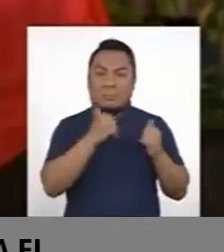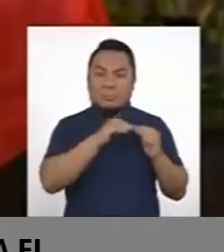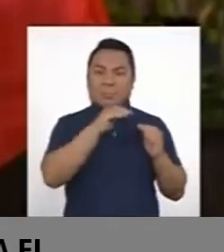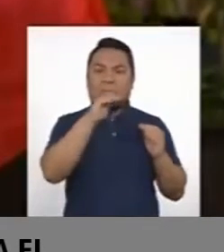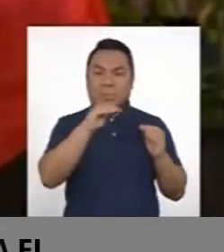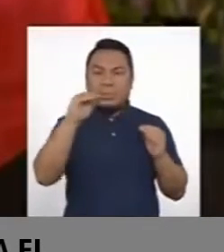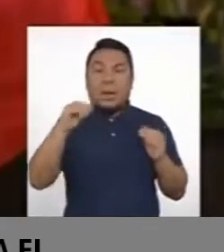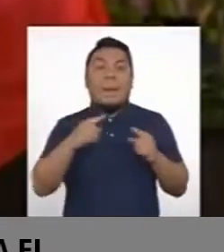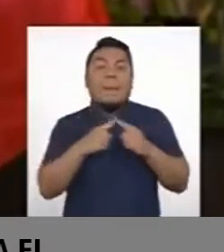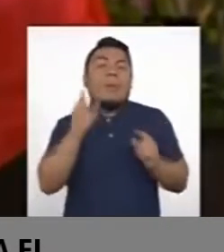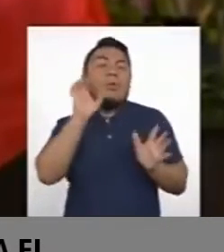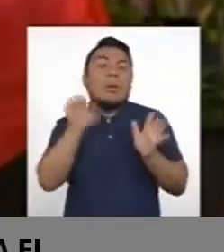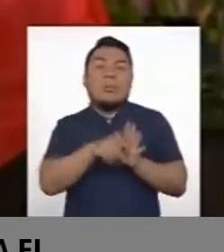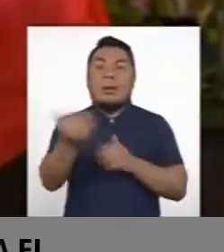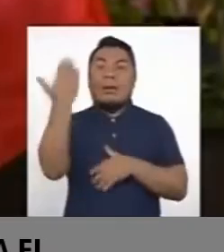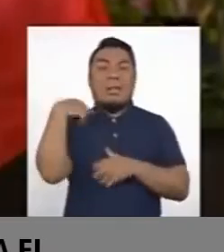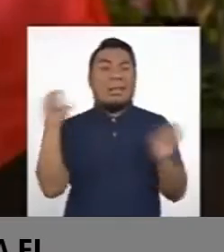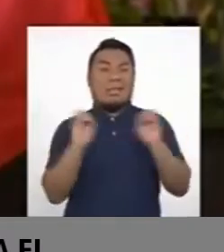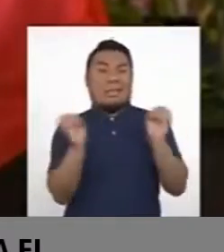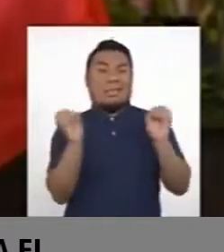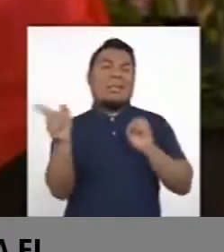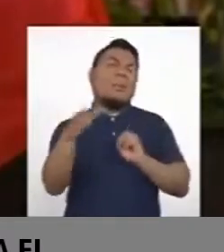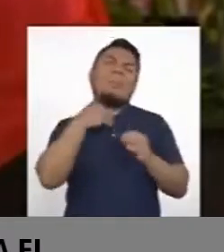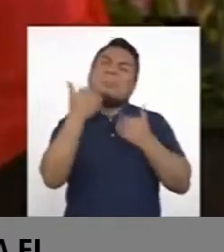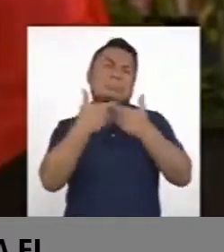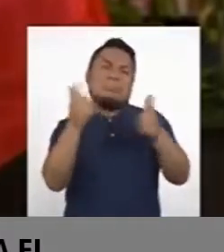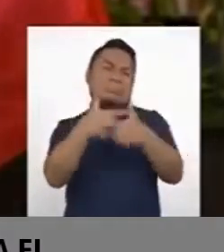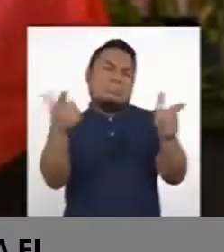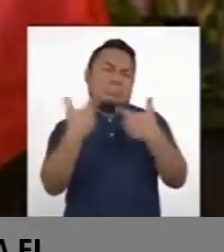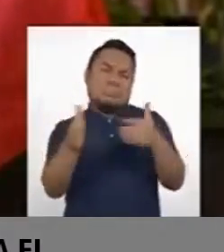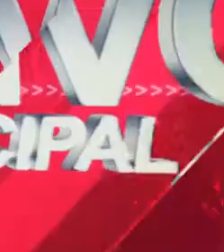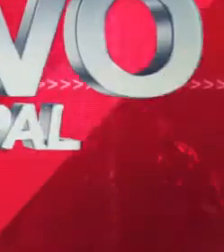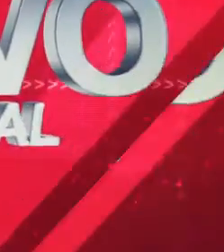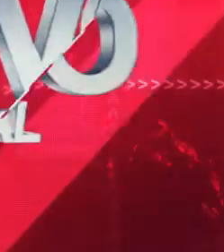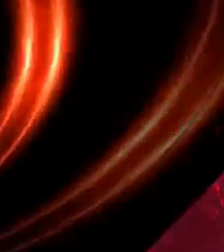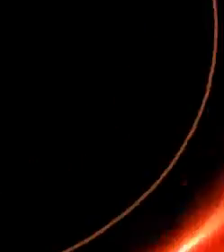ocasionado una pérdida de vidas muchísimo mayor.